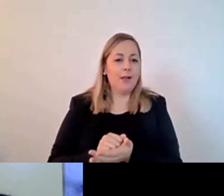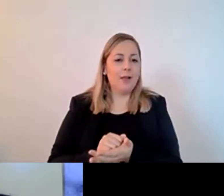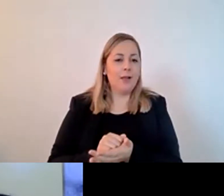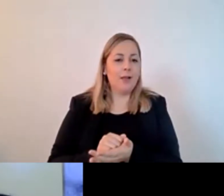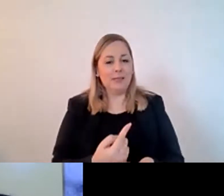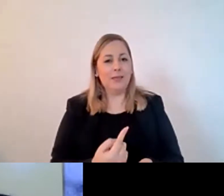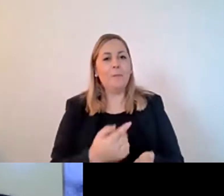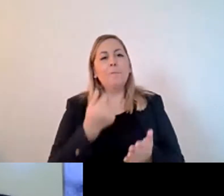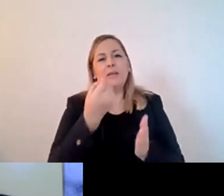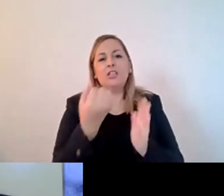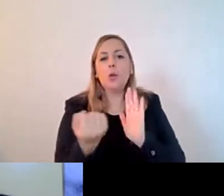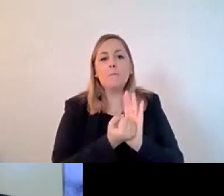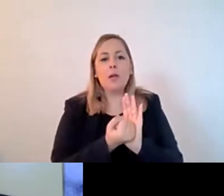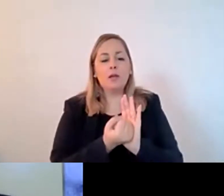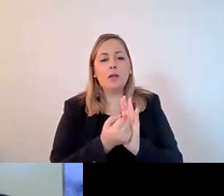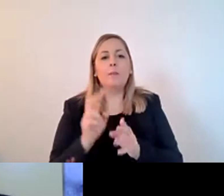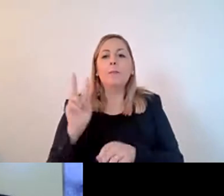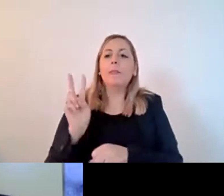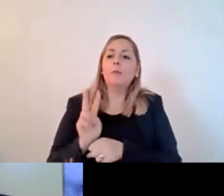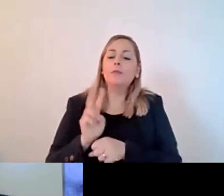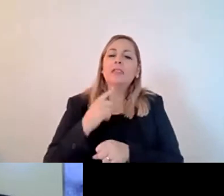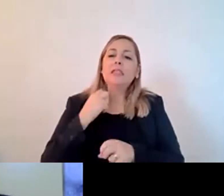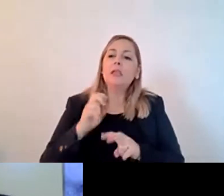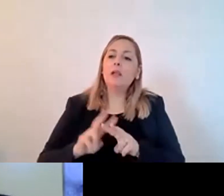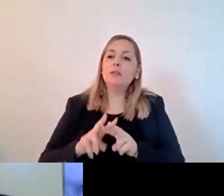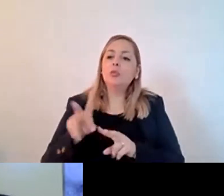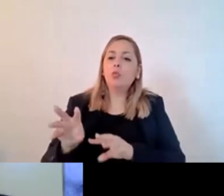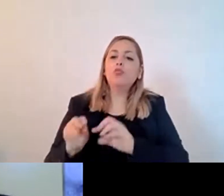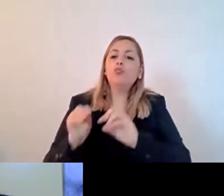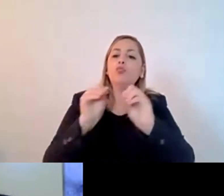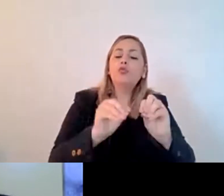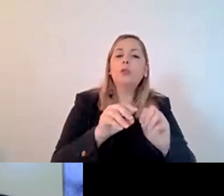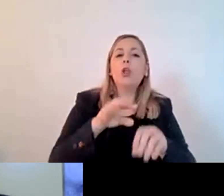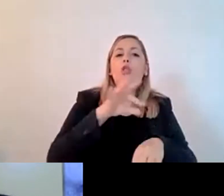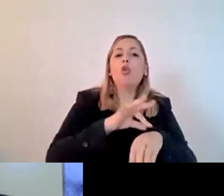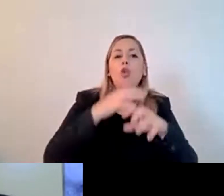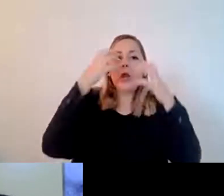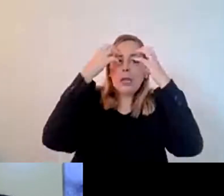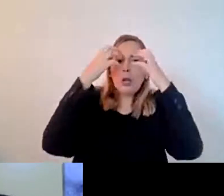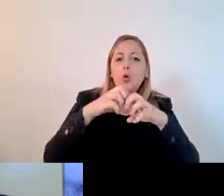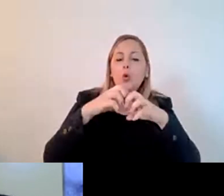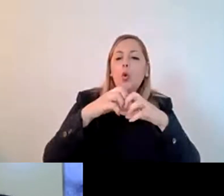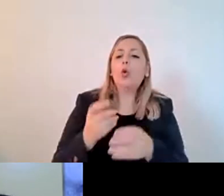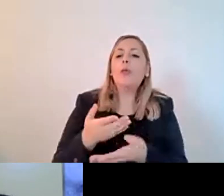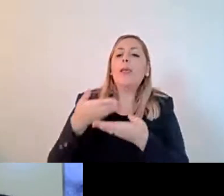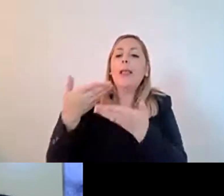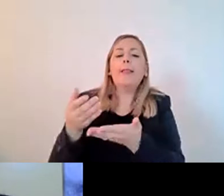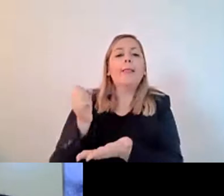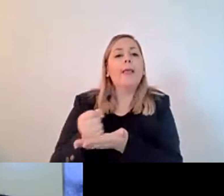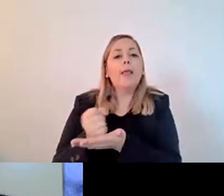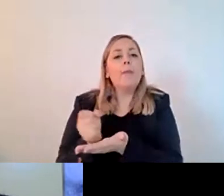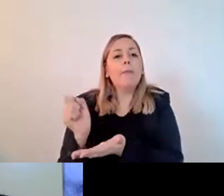y que la profesora lo único que hace primero es decir, llévalo a un neurólogo y que le dé medicamento, pero no va más